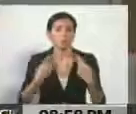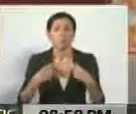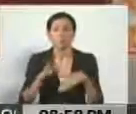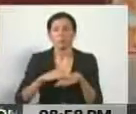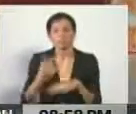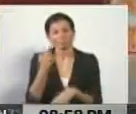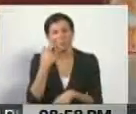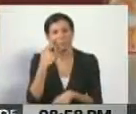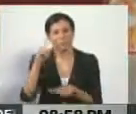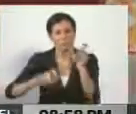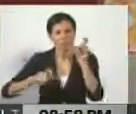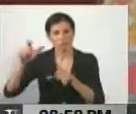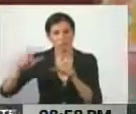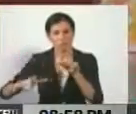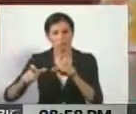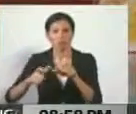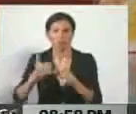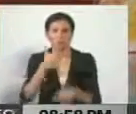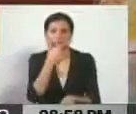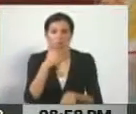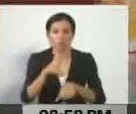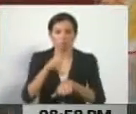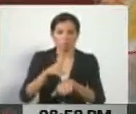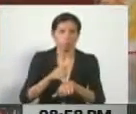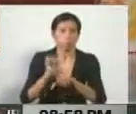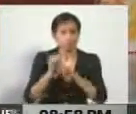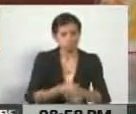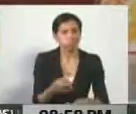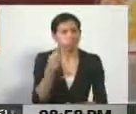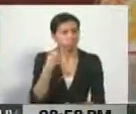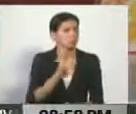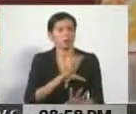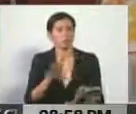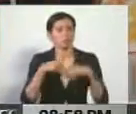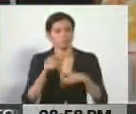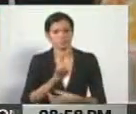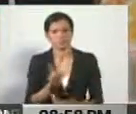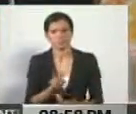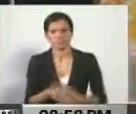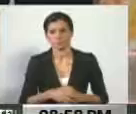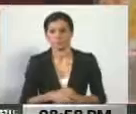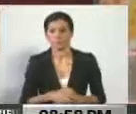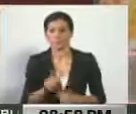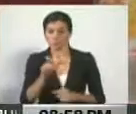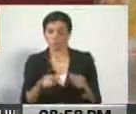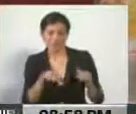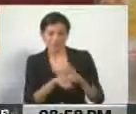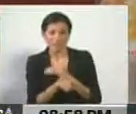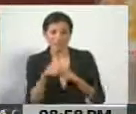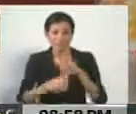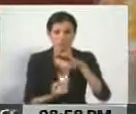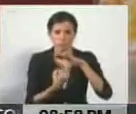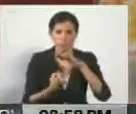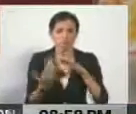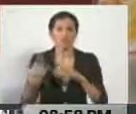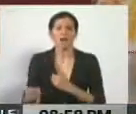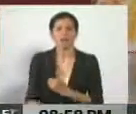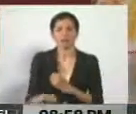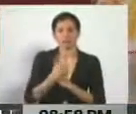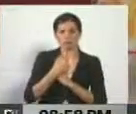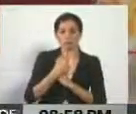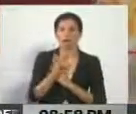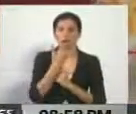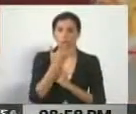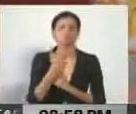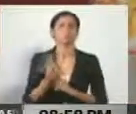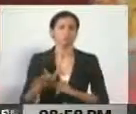condición. Para que todo el que venga acá a esta institución, que se haya sentido rechazado previamente por su condición sexual, sepa que